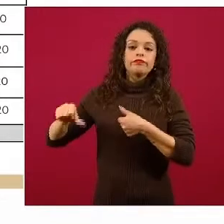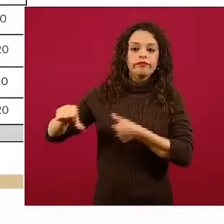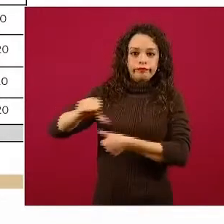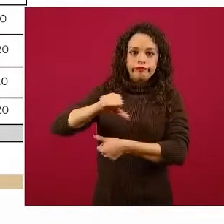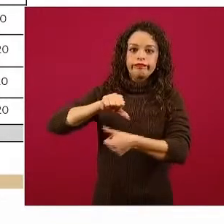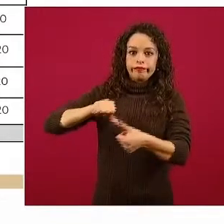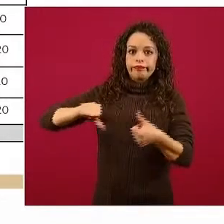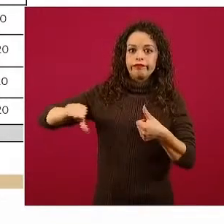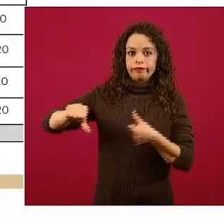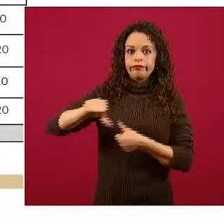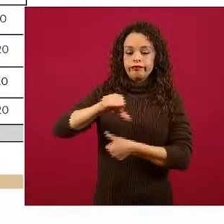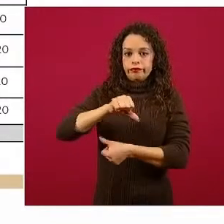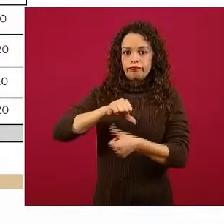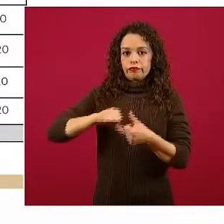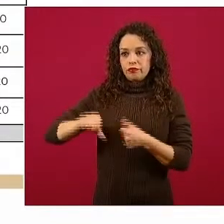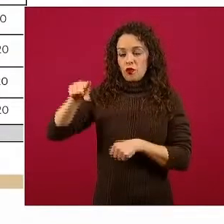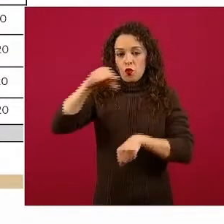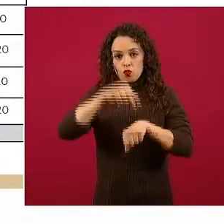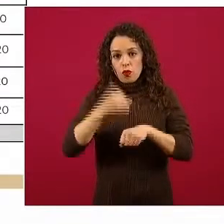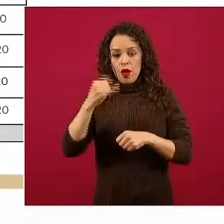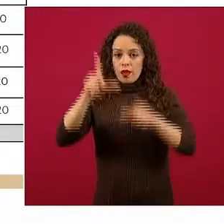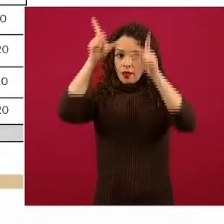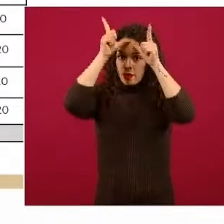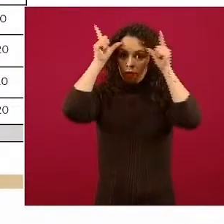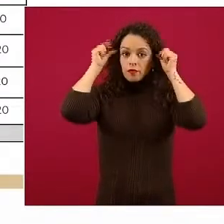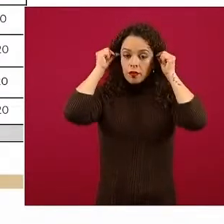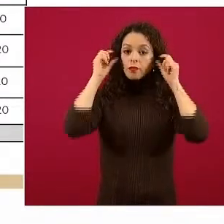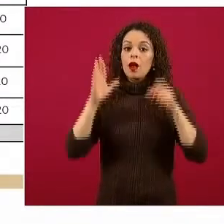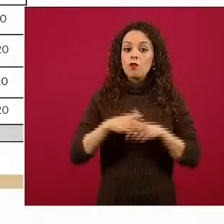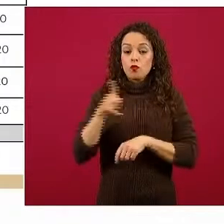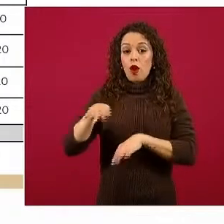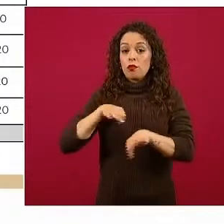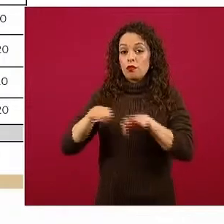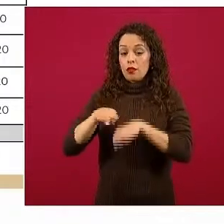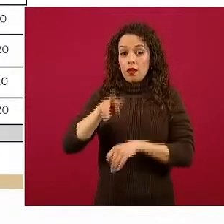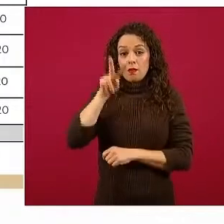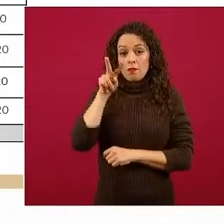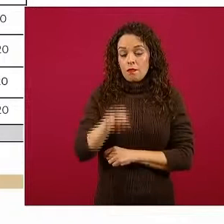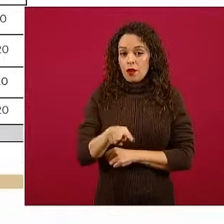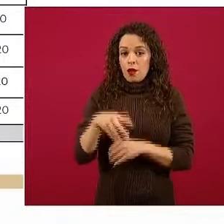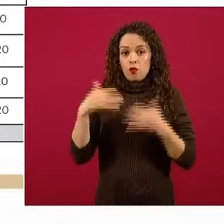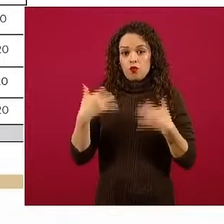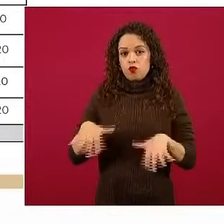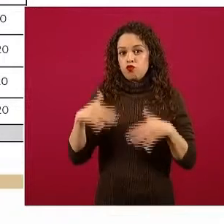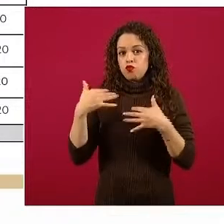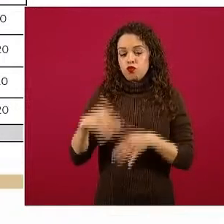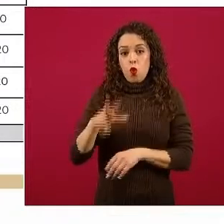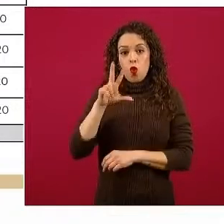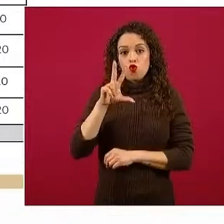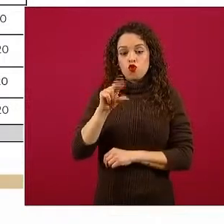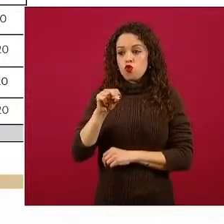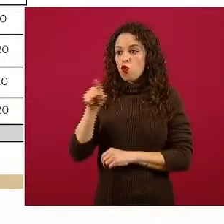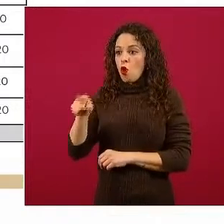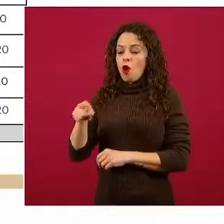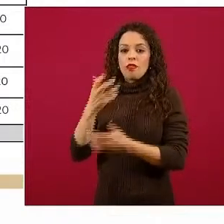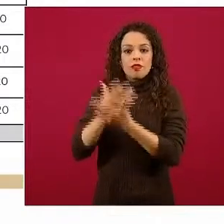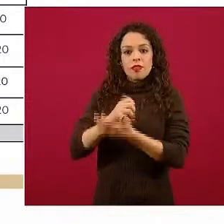médica y la fuerza de enfermería que ha estado trabajando con un componente incesante